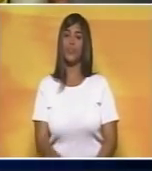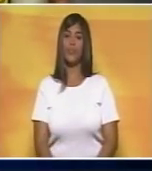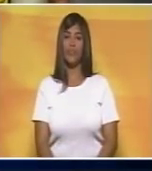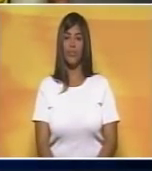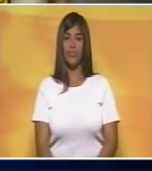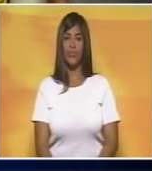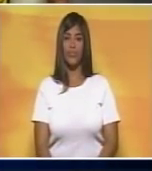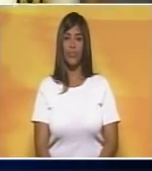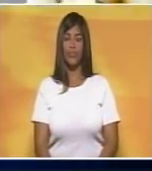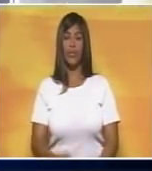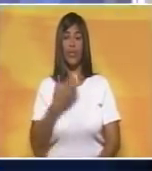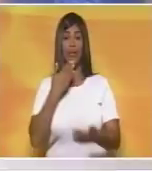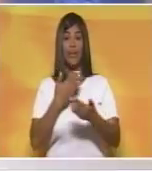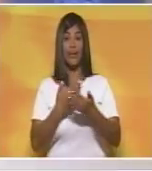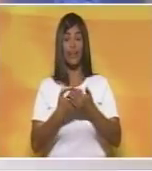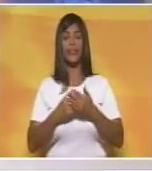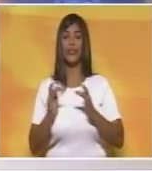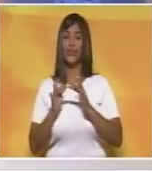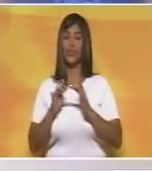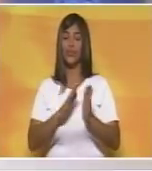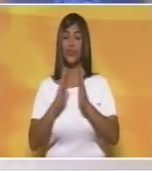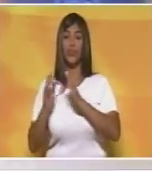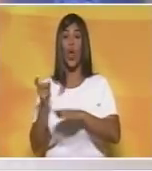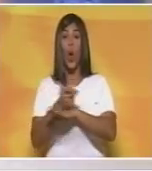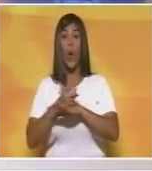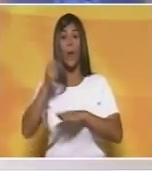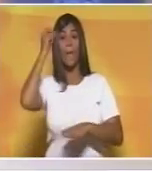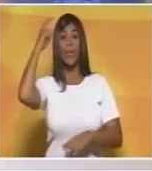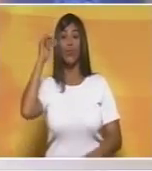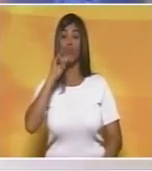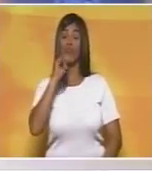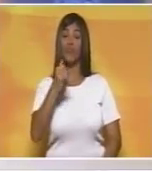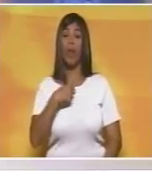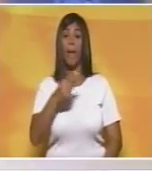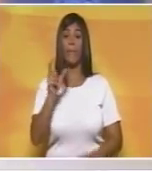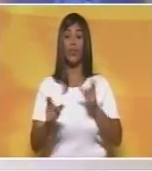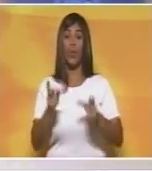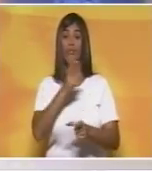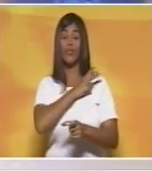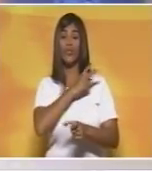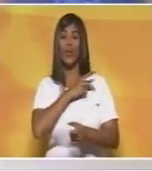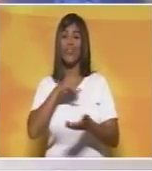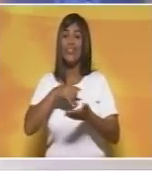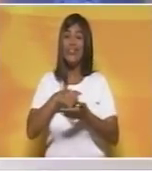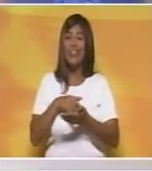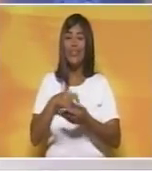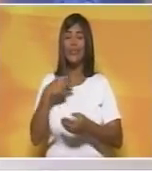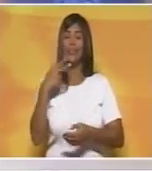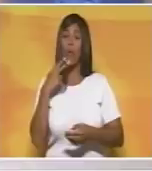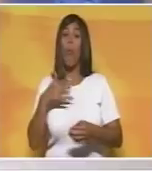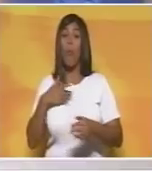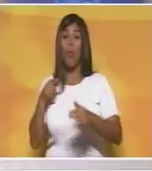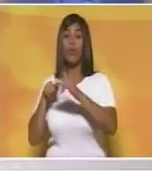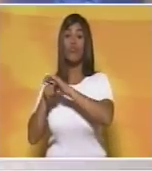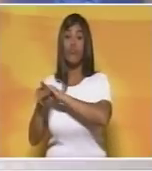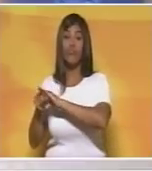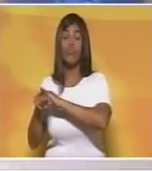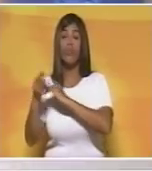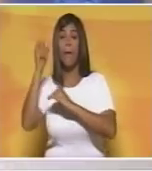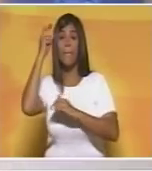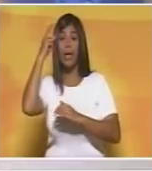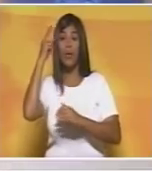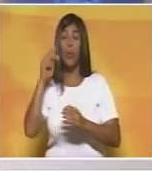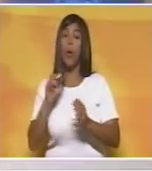Adelante. Gracias, Mariné. El gobierno de Perú anunció que los venezolanos en situación de vulnerabilidad podrán entrar al país sin visa